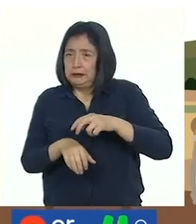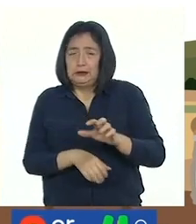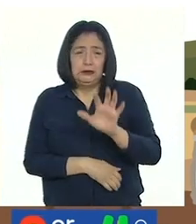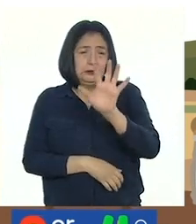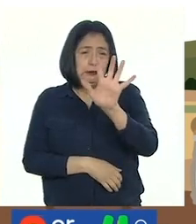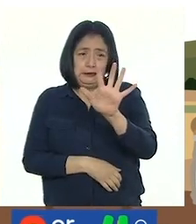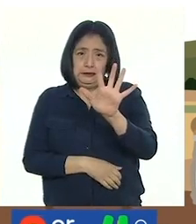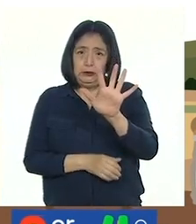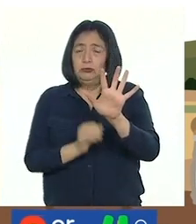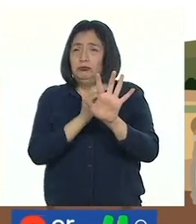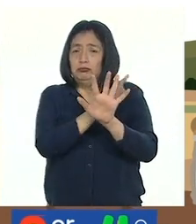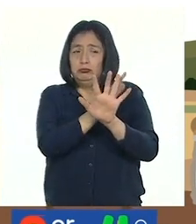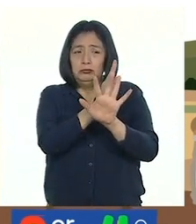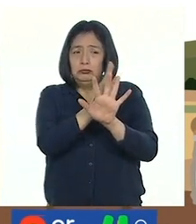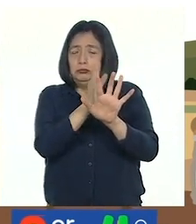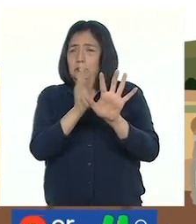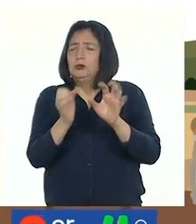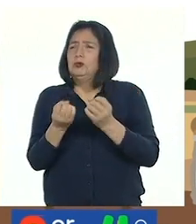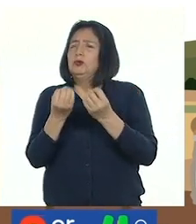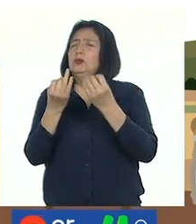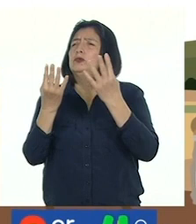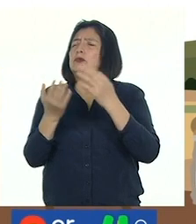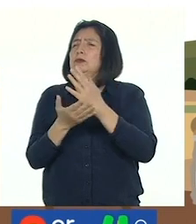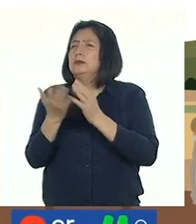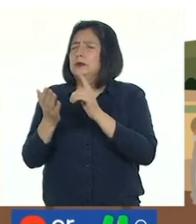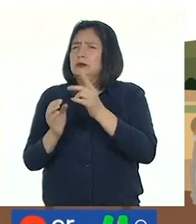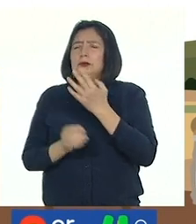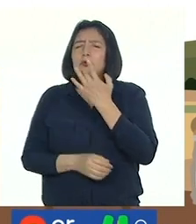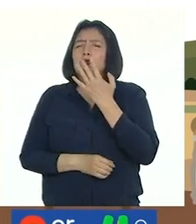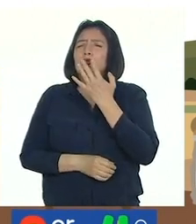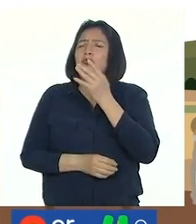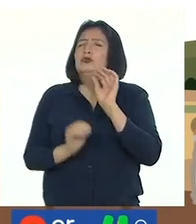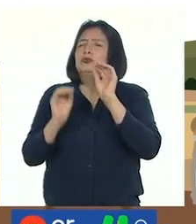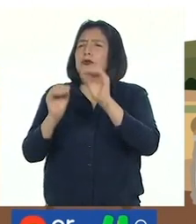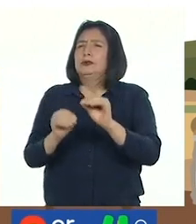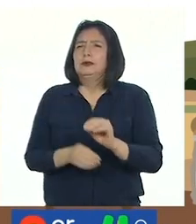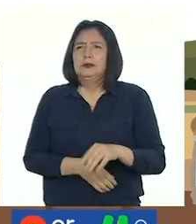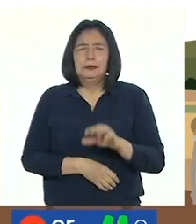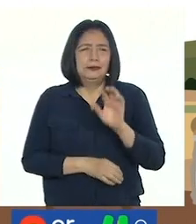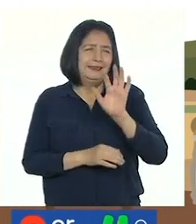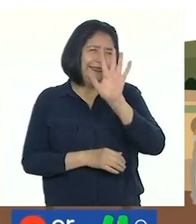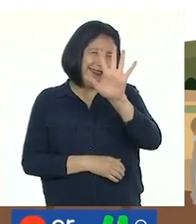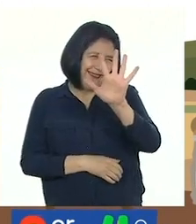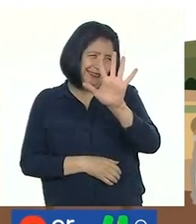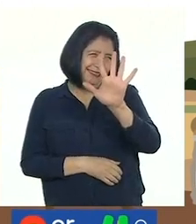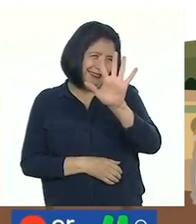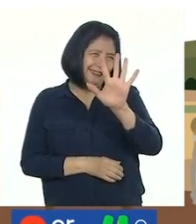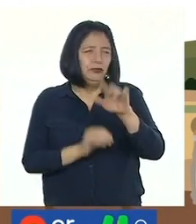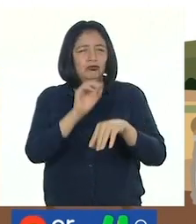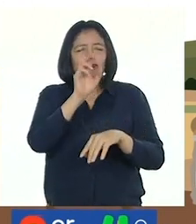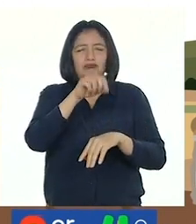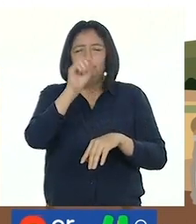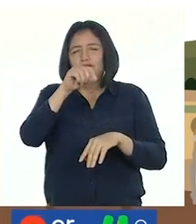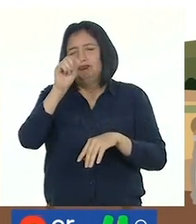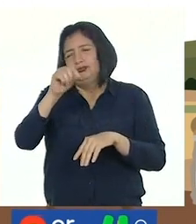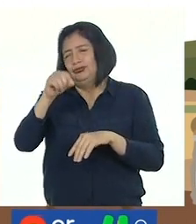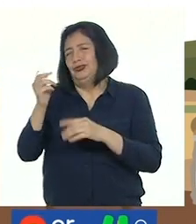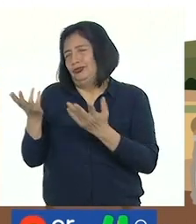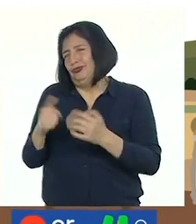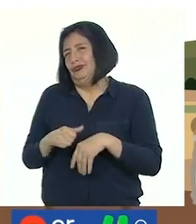5 partes del terreno, ¿cuántas partes debes colorear? 5 de las 6 partes, pues,